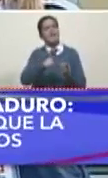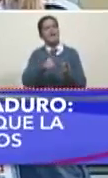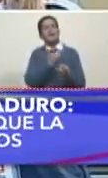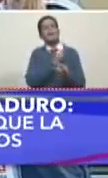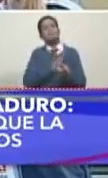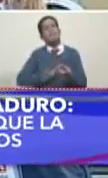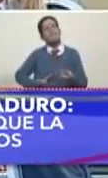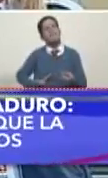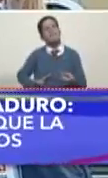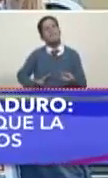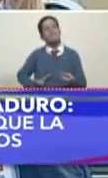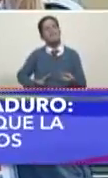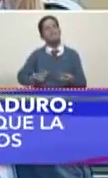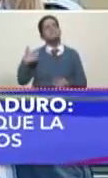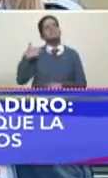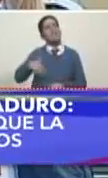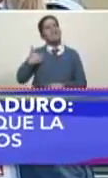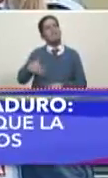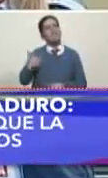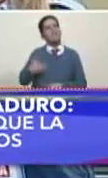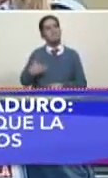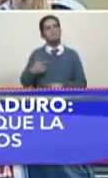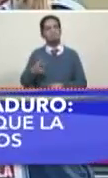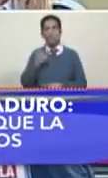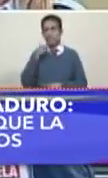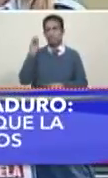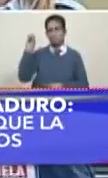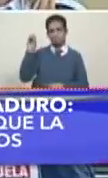Duque, estás a la altura de Pinochet.